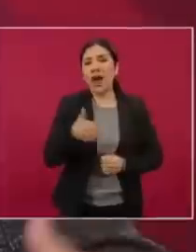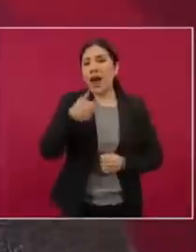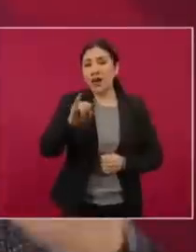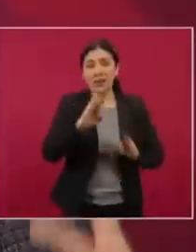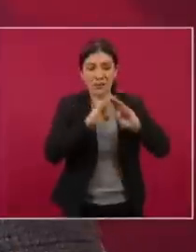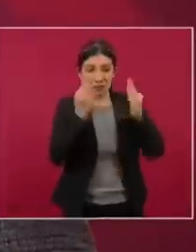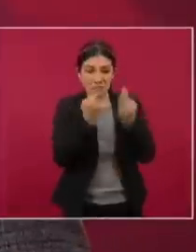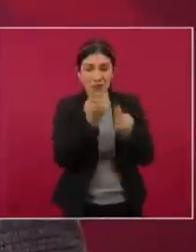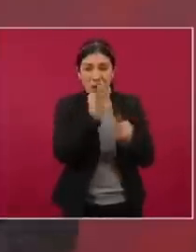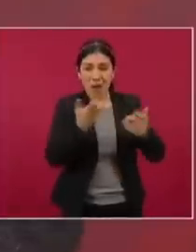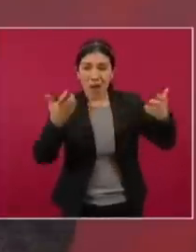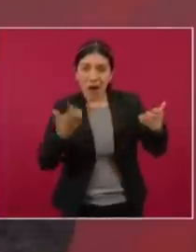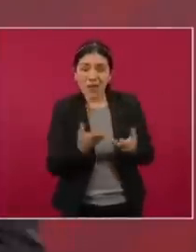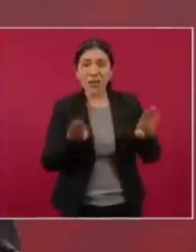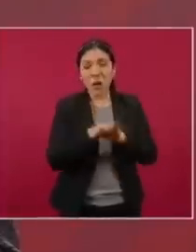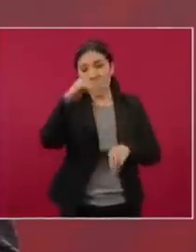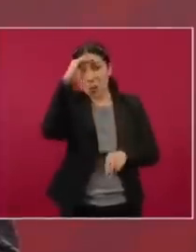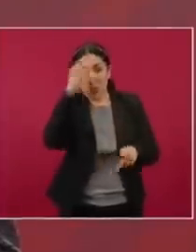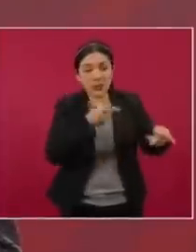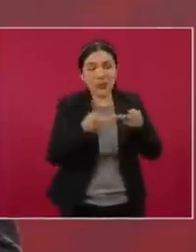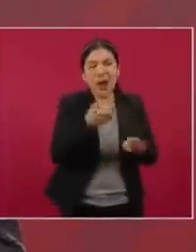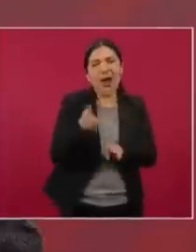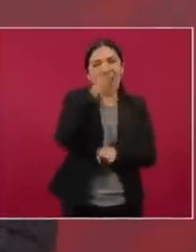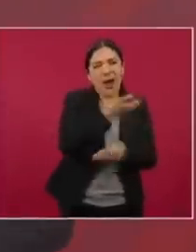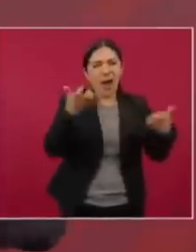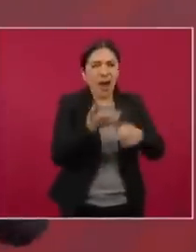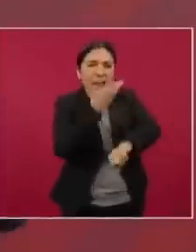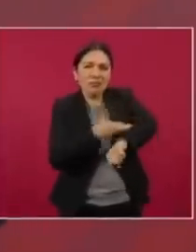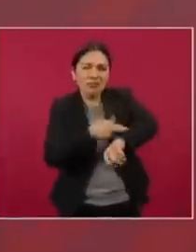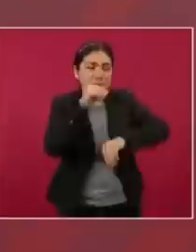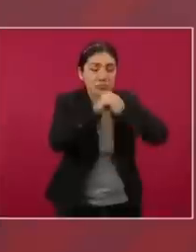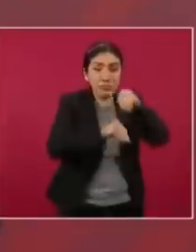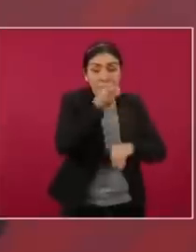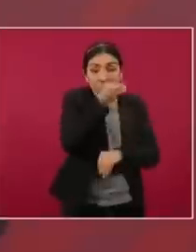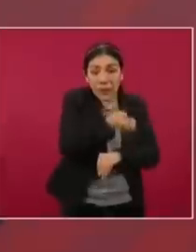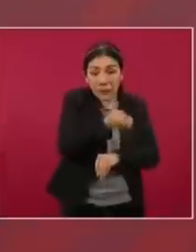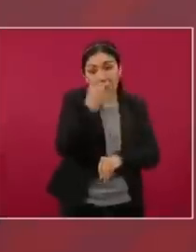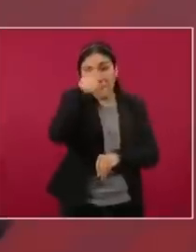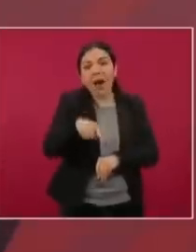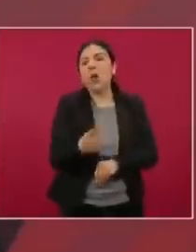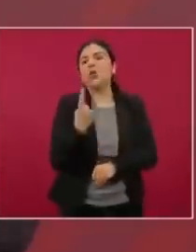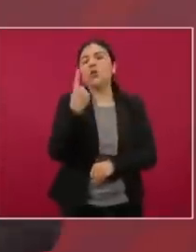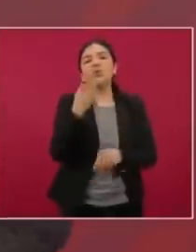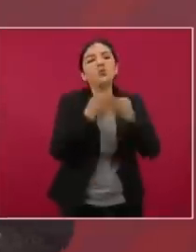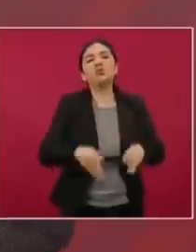que implementaron para el saqueo